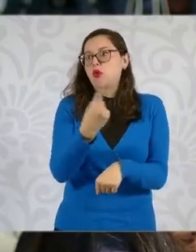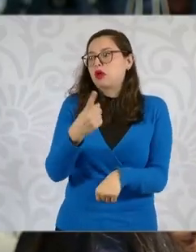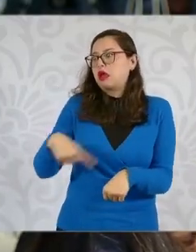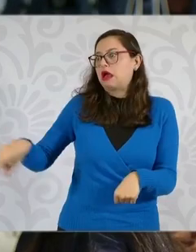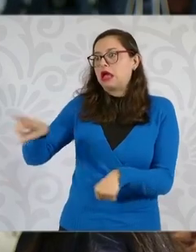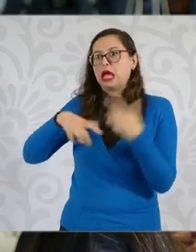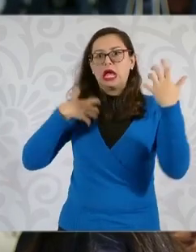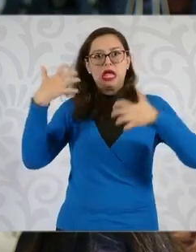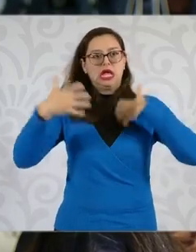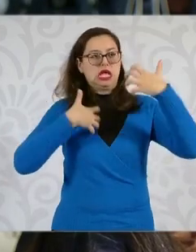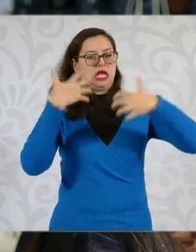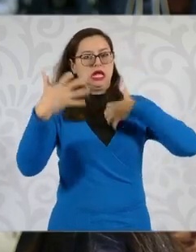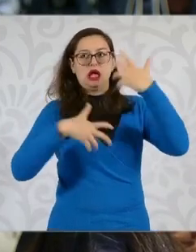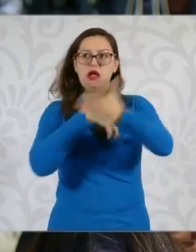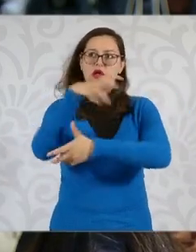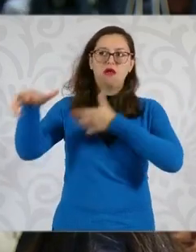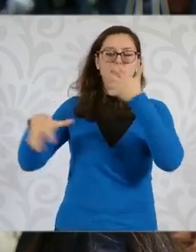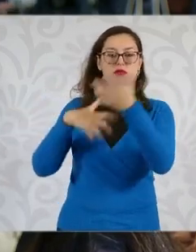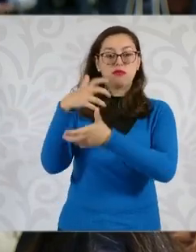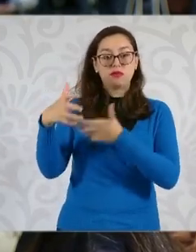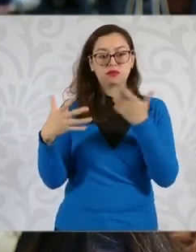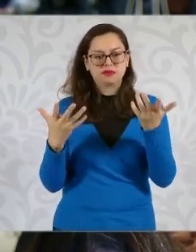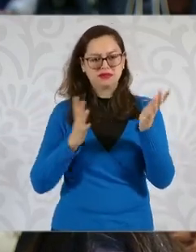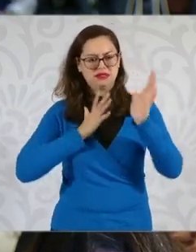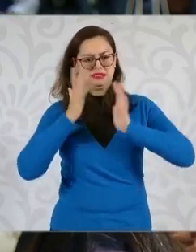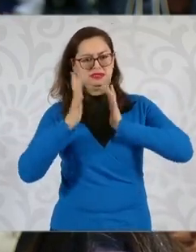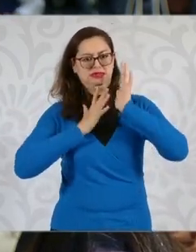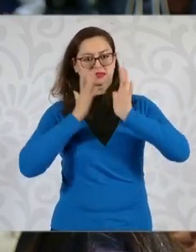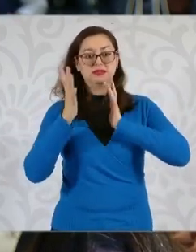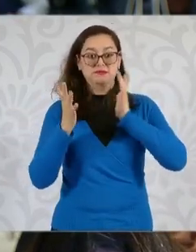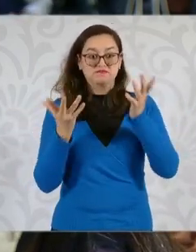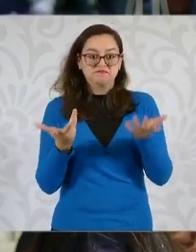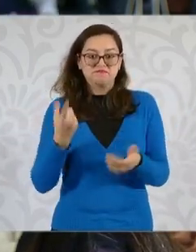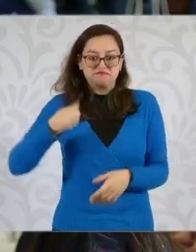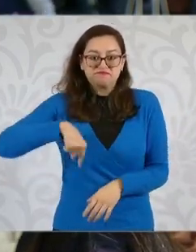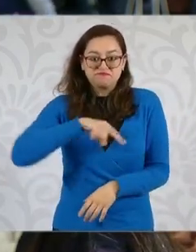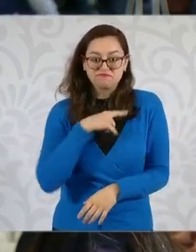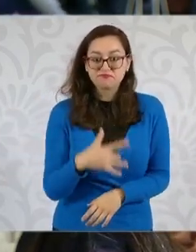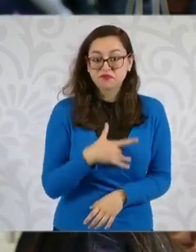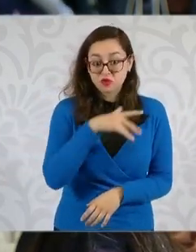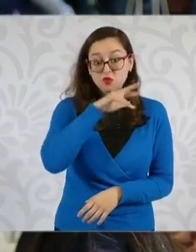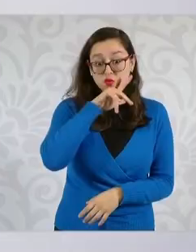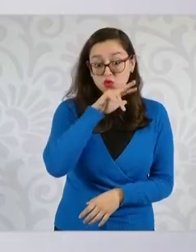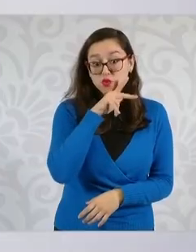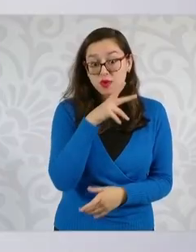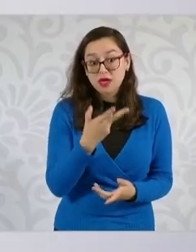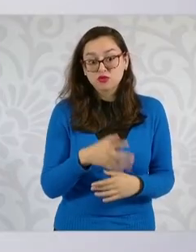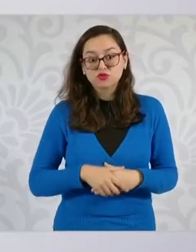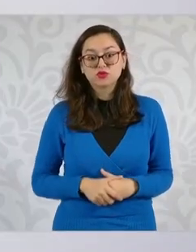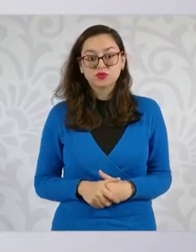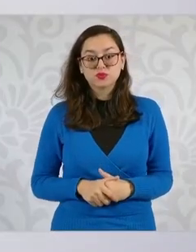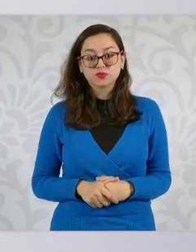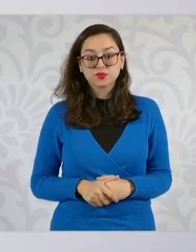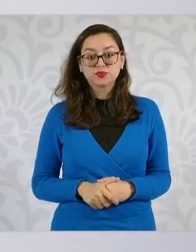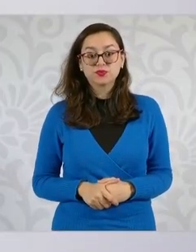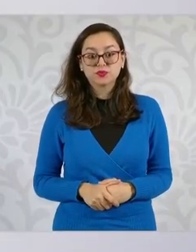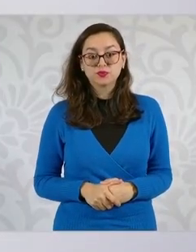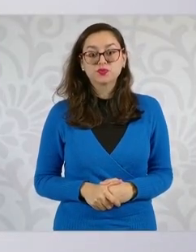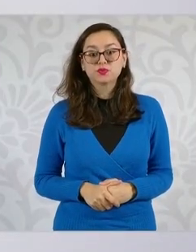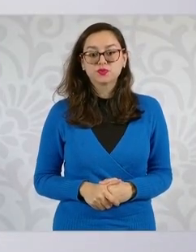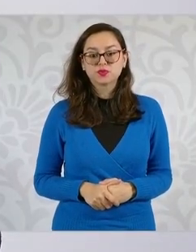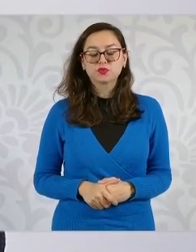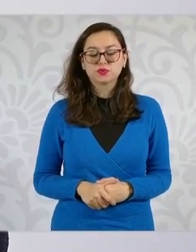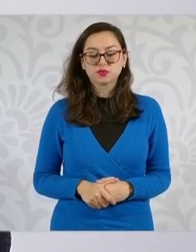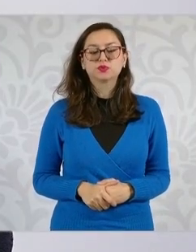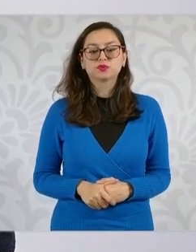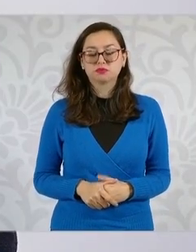si se comentó hoy en la mesa de seguridad en la mañana dado que es un tema que a los periodistas pues nos preocupa y nos ocupa gracias presidente pues primero condenar